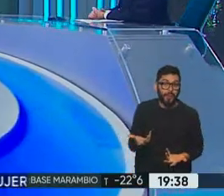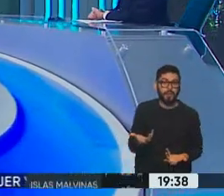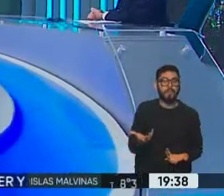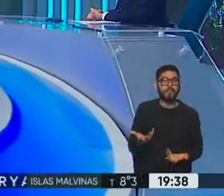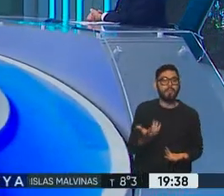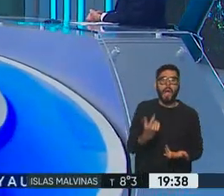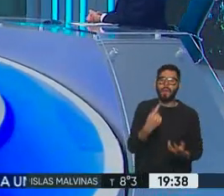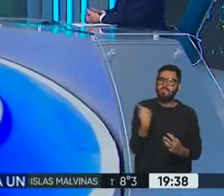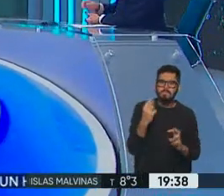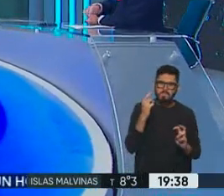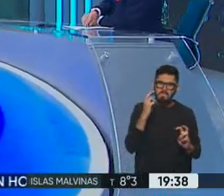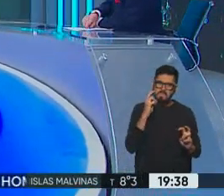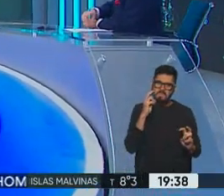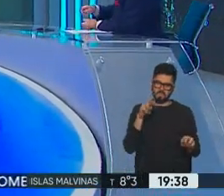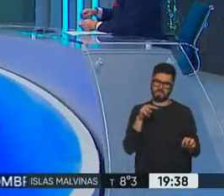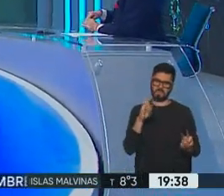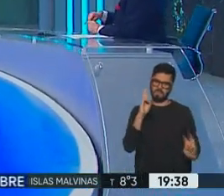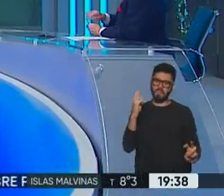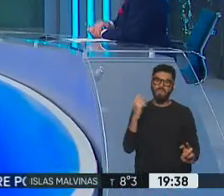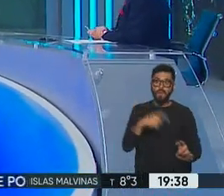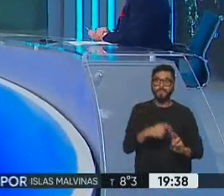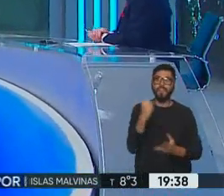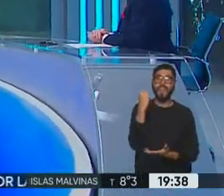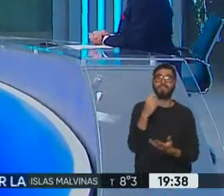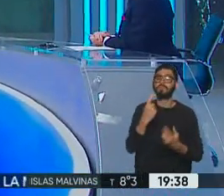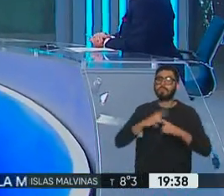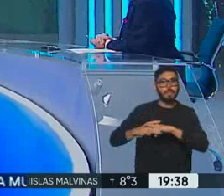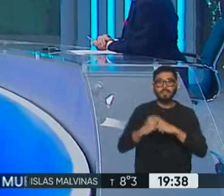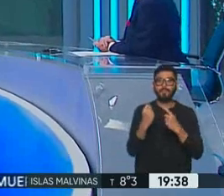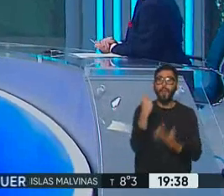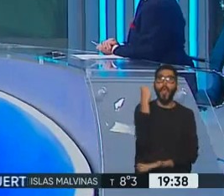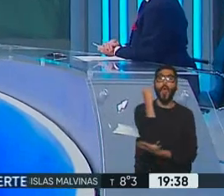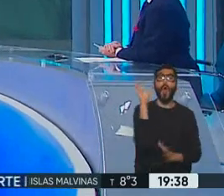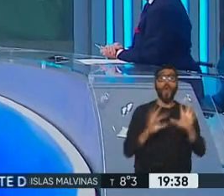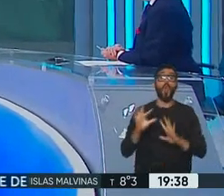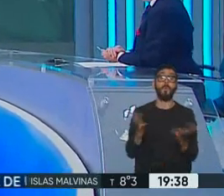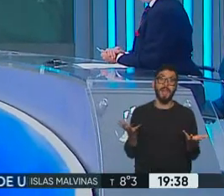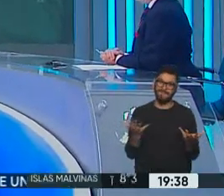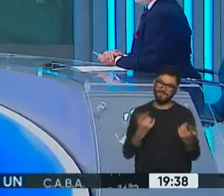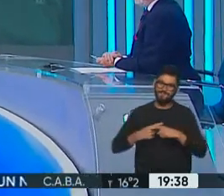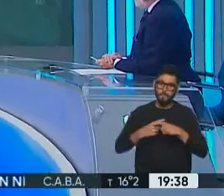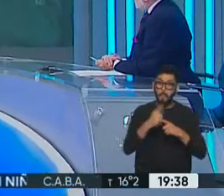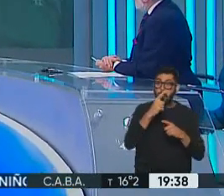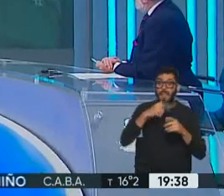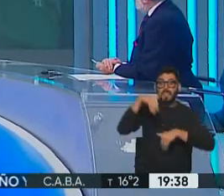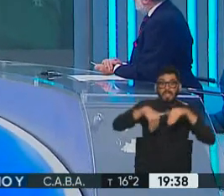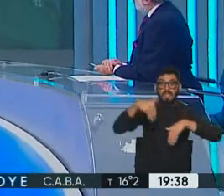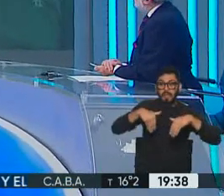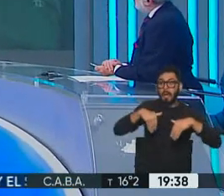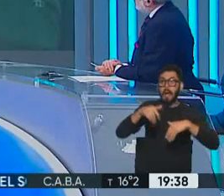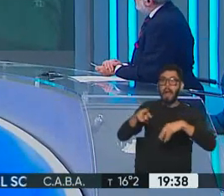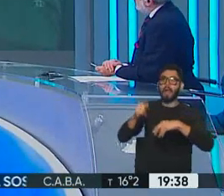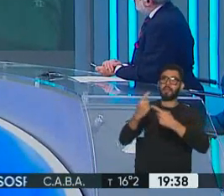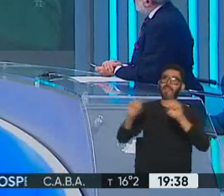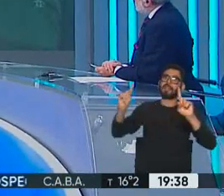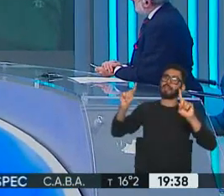más ruido hace? Bueno, el modelo económico. La discusión es esa, la agenda económica. Creo que se adulteró el contrato electoral. Si bien Alberto expresa